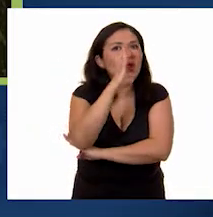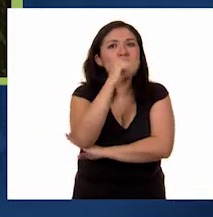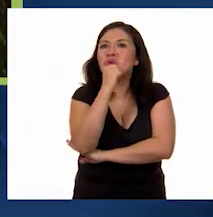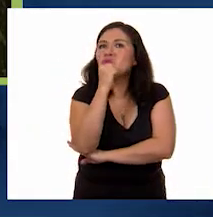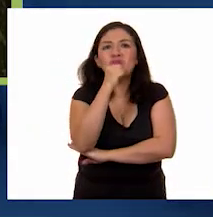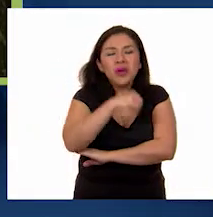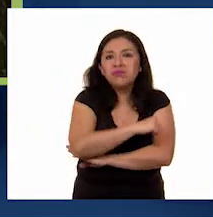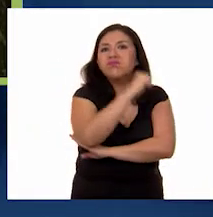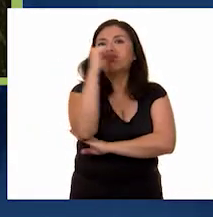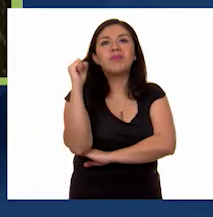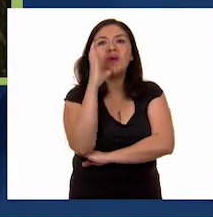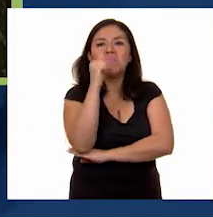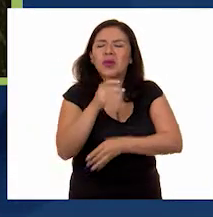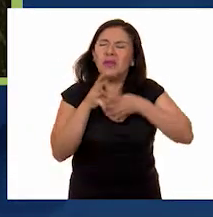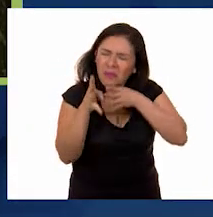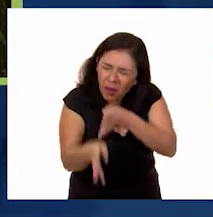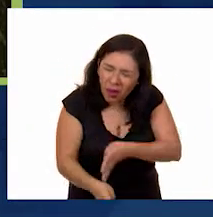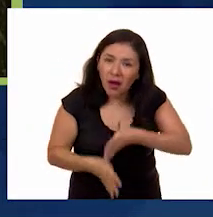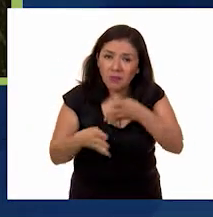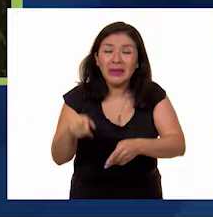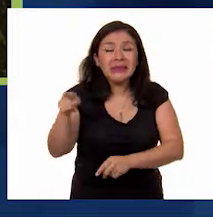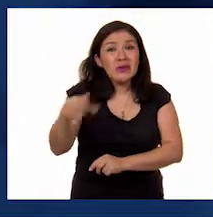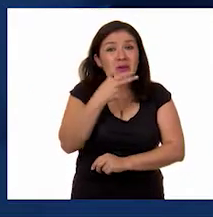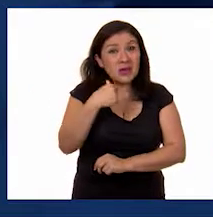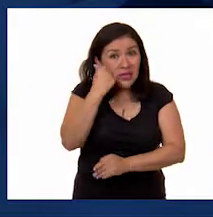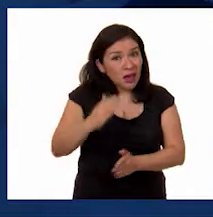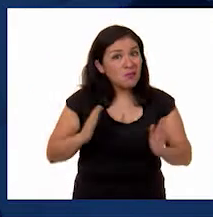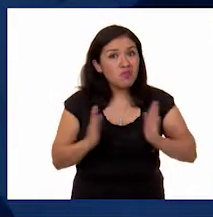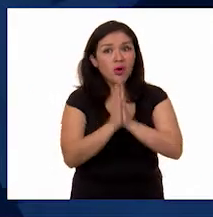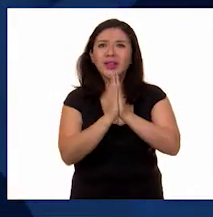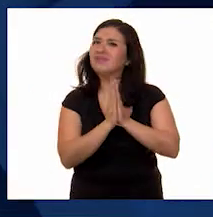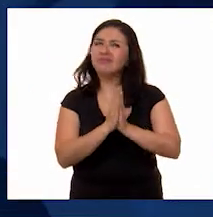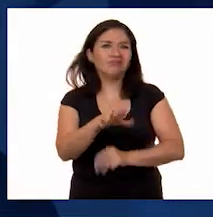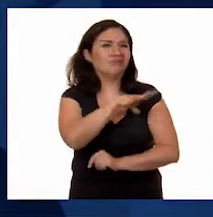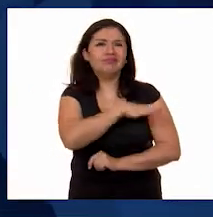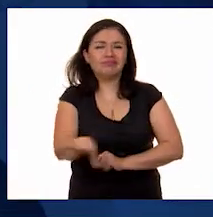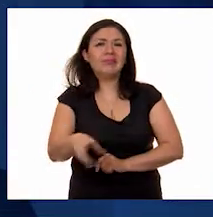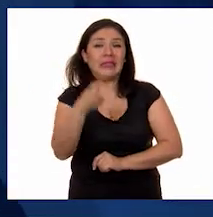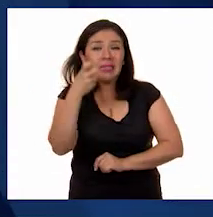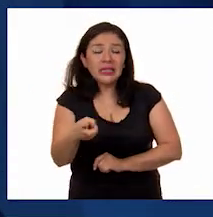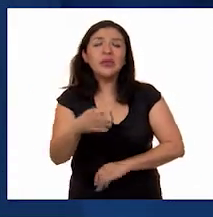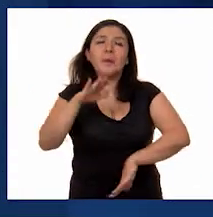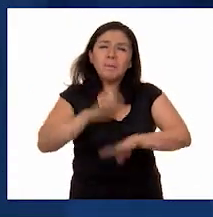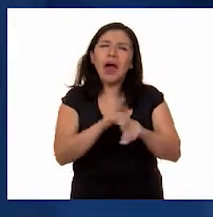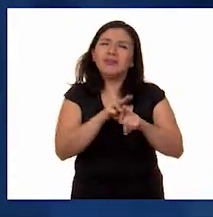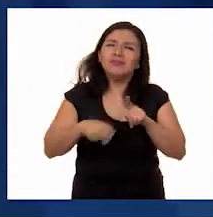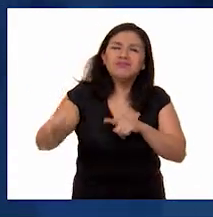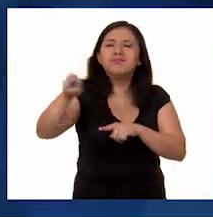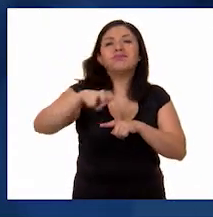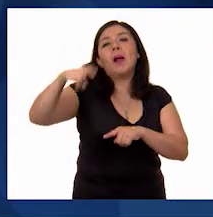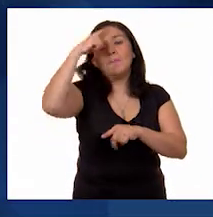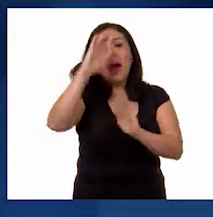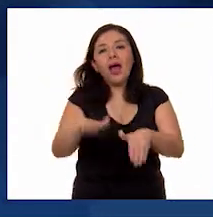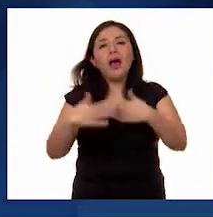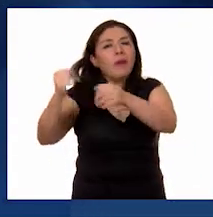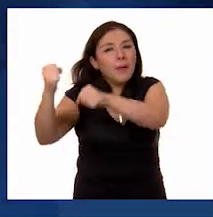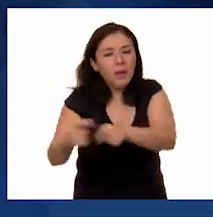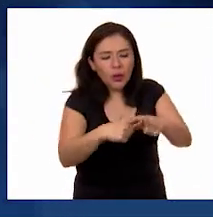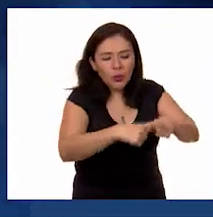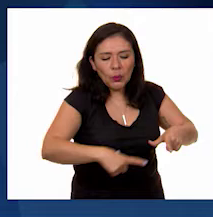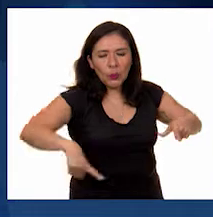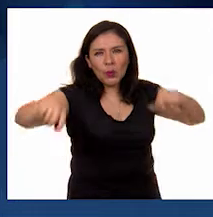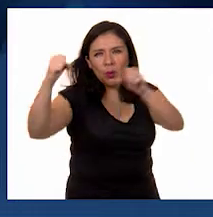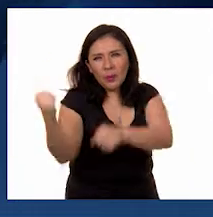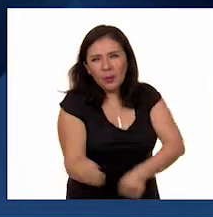rueda de palo. Pero el hombre no quería morir, y descendiendo hasta la costa subió a su canoa. Sentóse en la